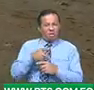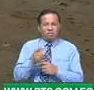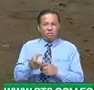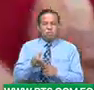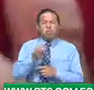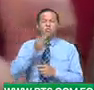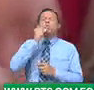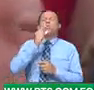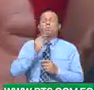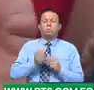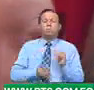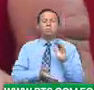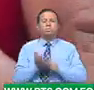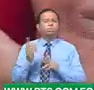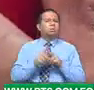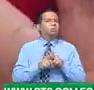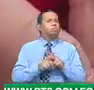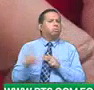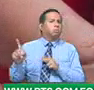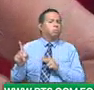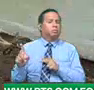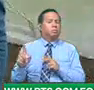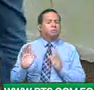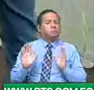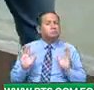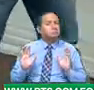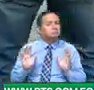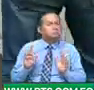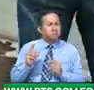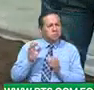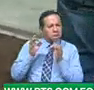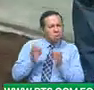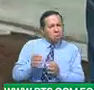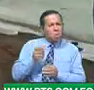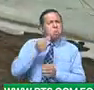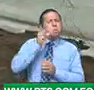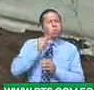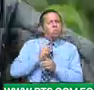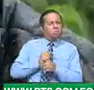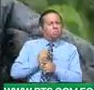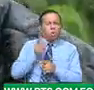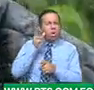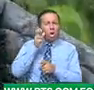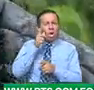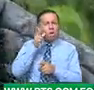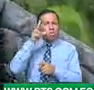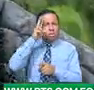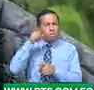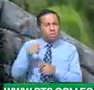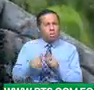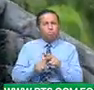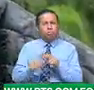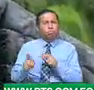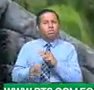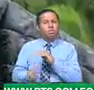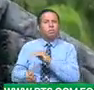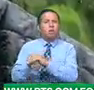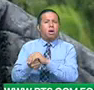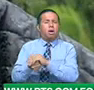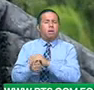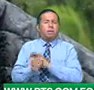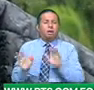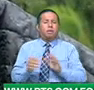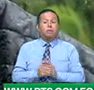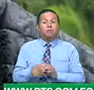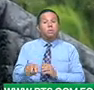aunque dicen sería una coartada, ya que no encuentran el cuerpo. Lo que nos mencionaron de que una vez que apuñalada a su